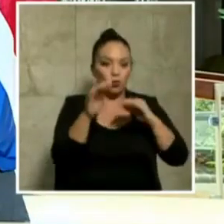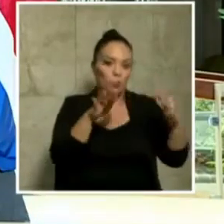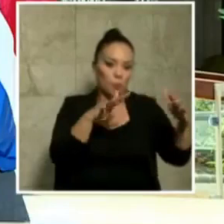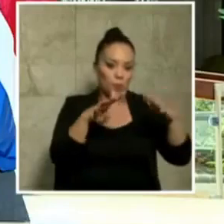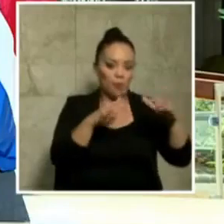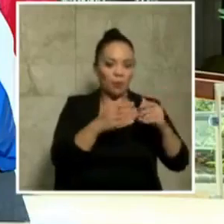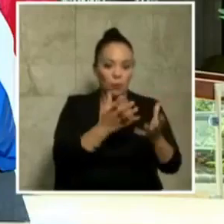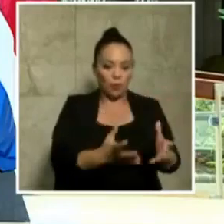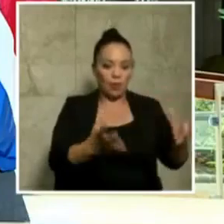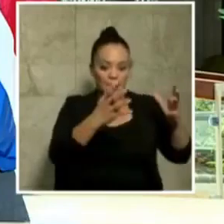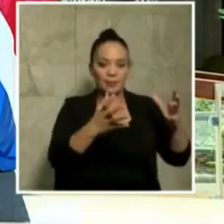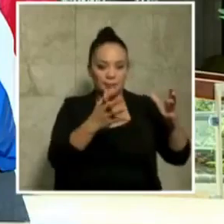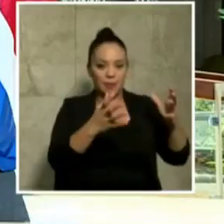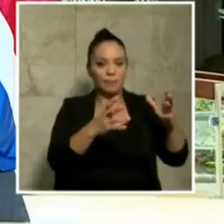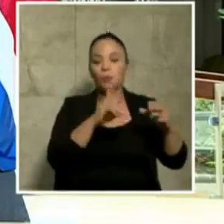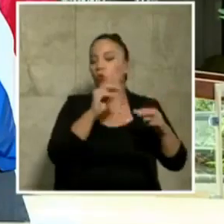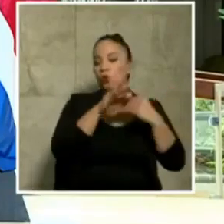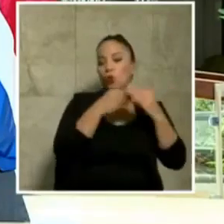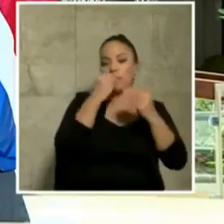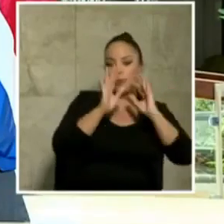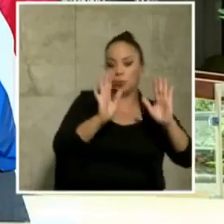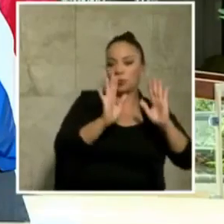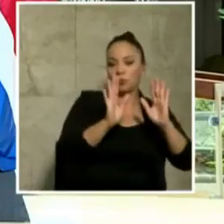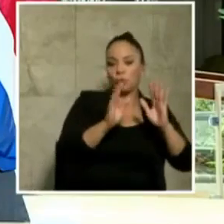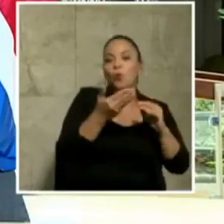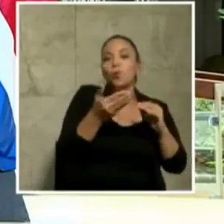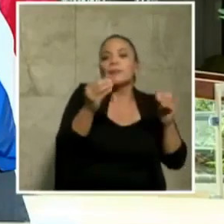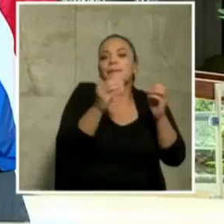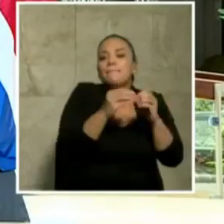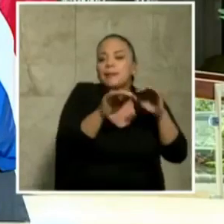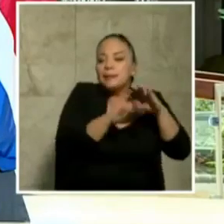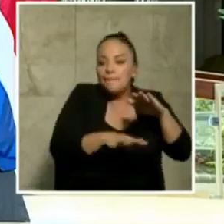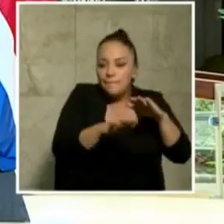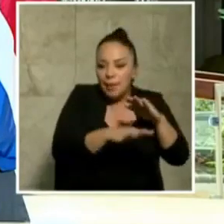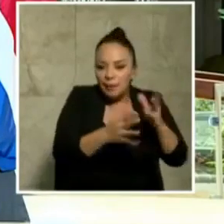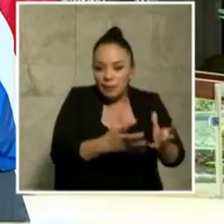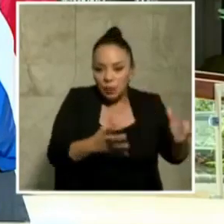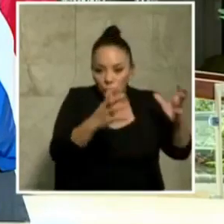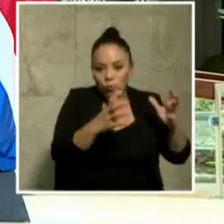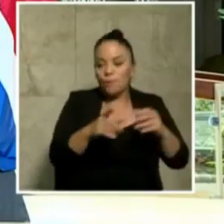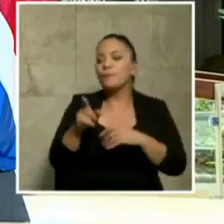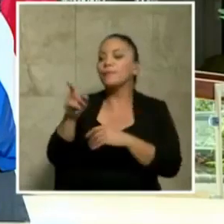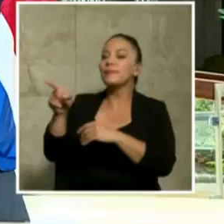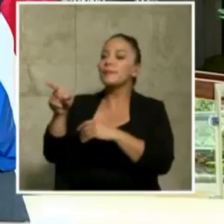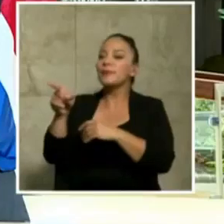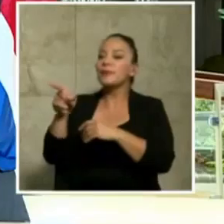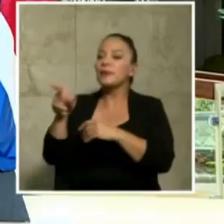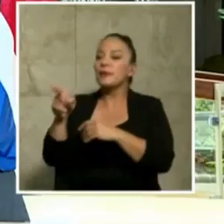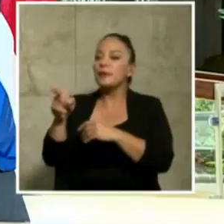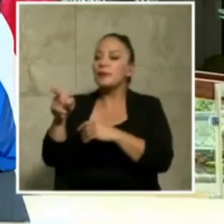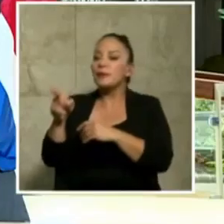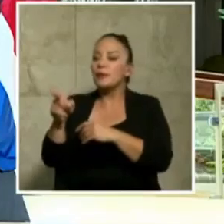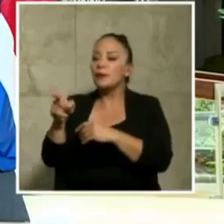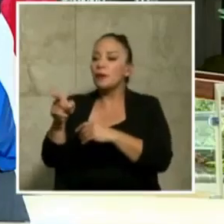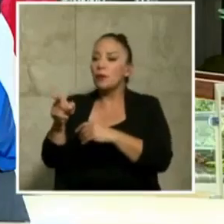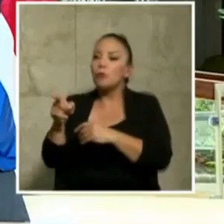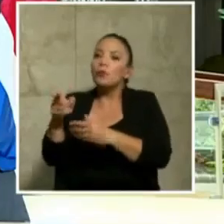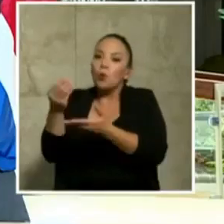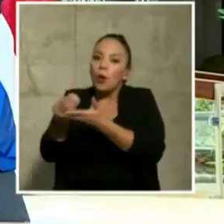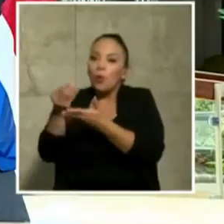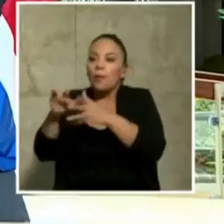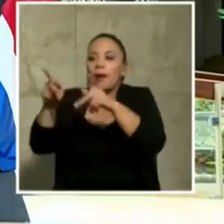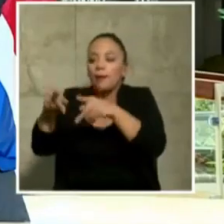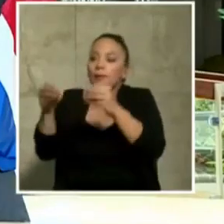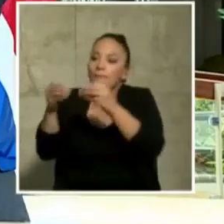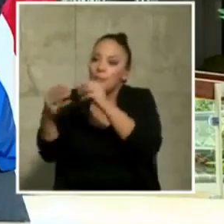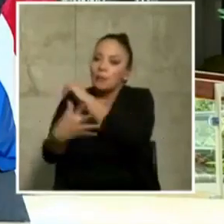sea, no todos los alimentos, sino los más básicos todavía. Los que consumen la gente más humilde de